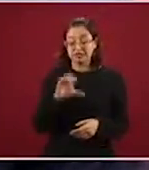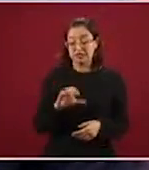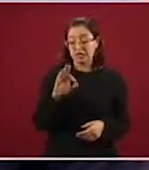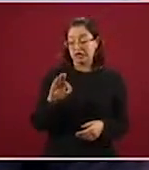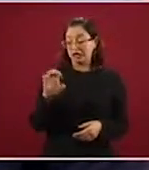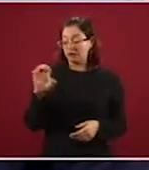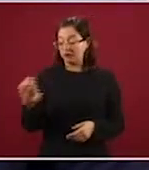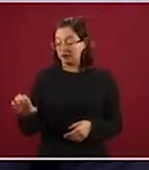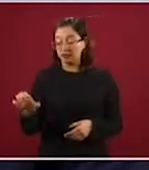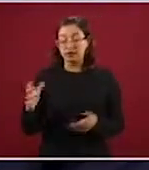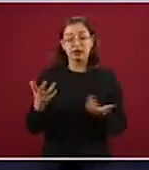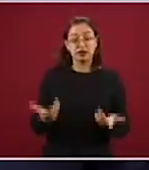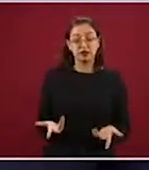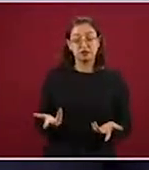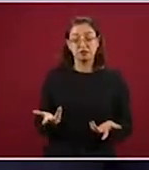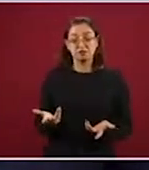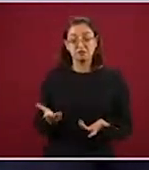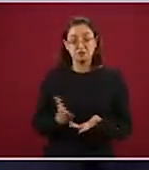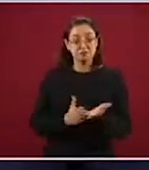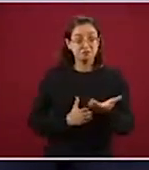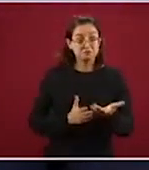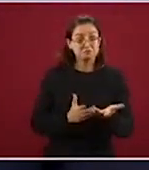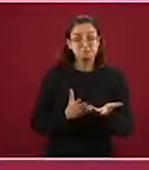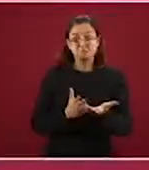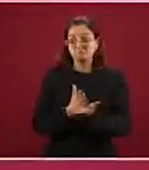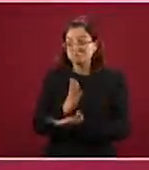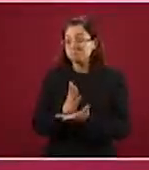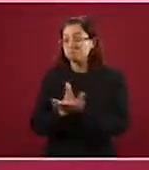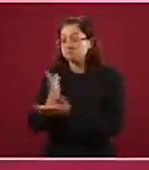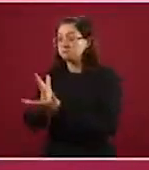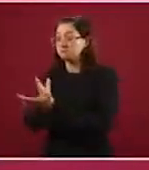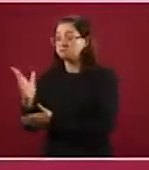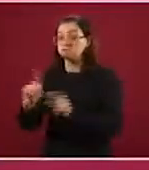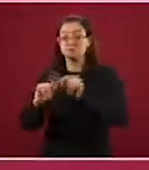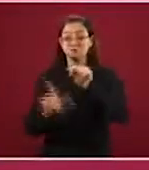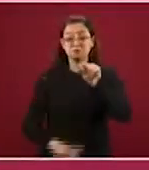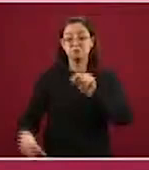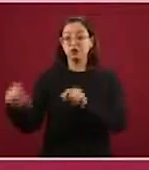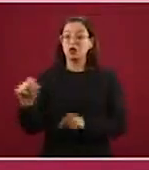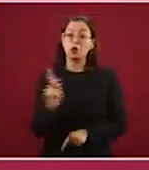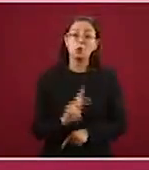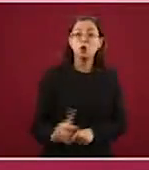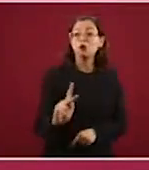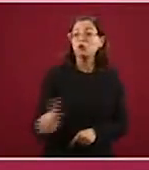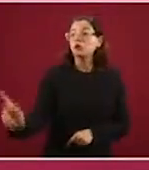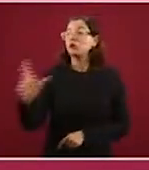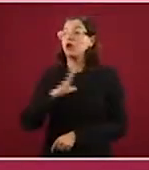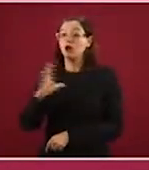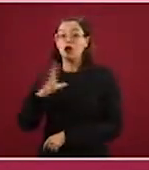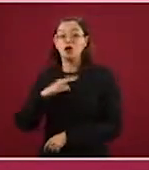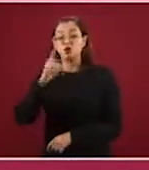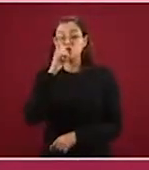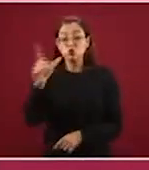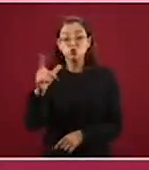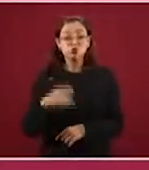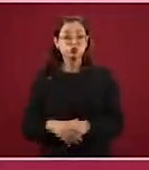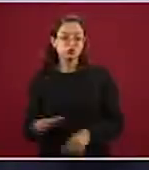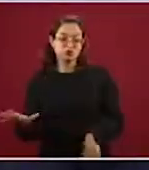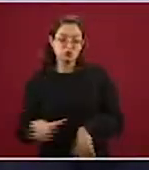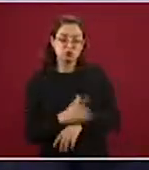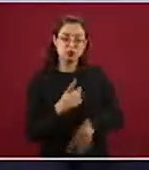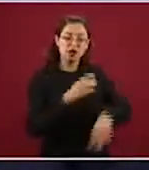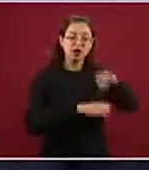electricidad no se hubiesen electrificado los pueblos de mexico porque las empresas